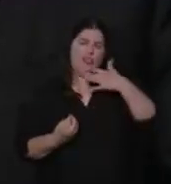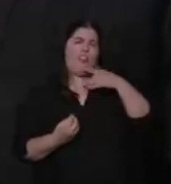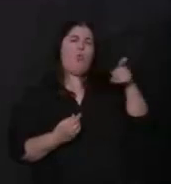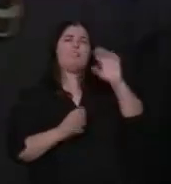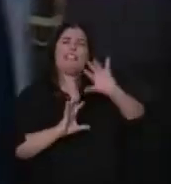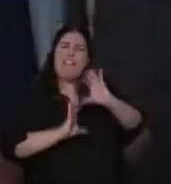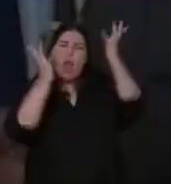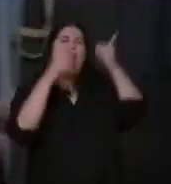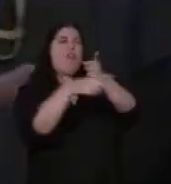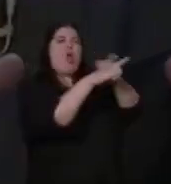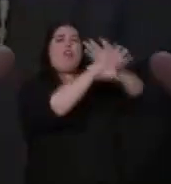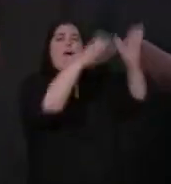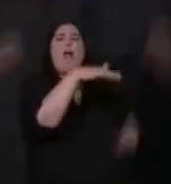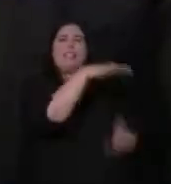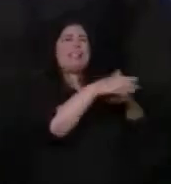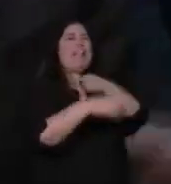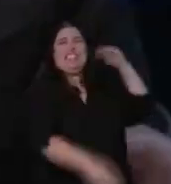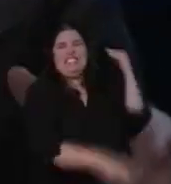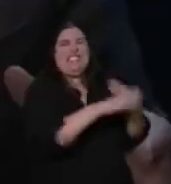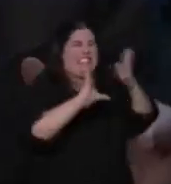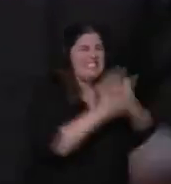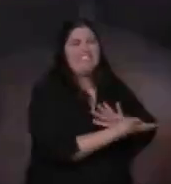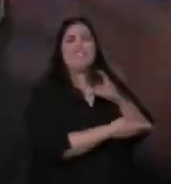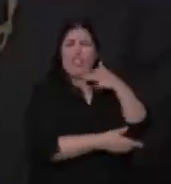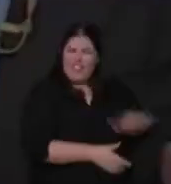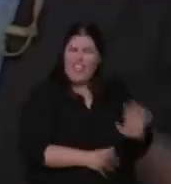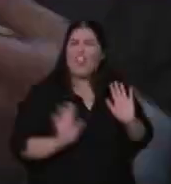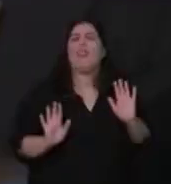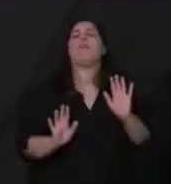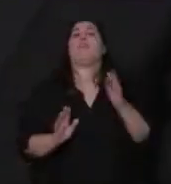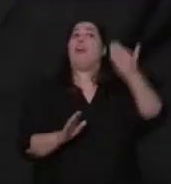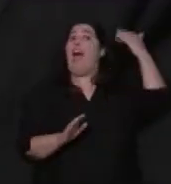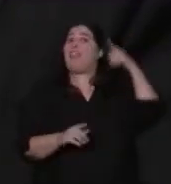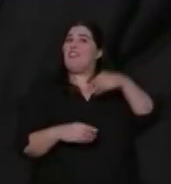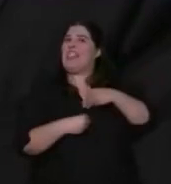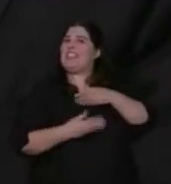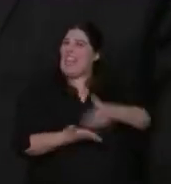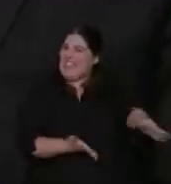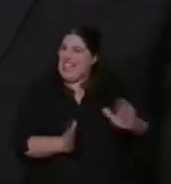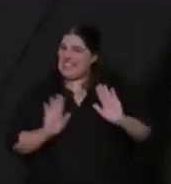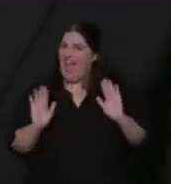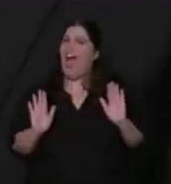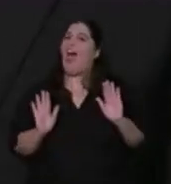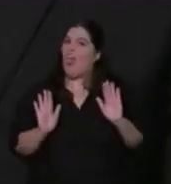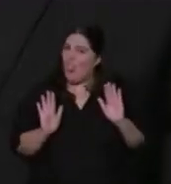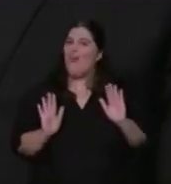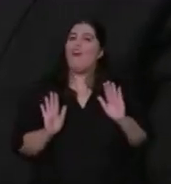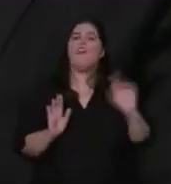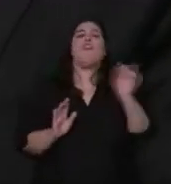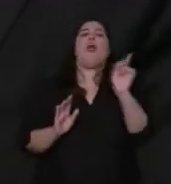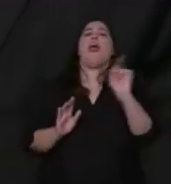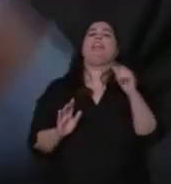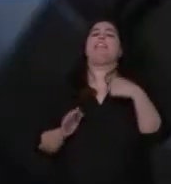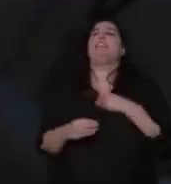el Banco Central no y hables de destruirlo, por eso. Porque en realidad en algún momento te sentiste rechazado. No se trata de